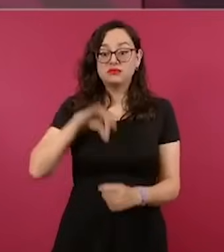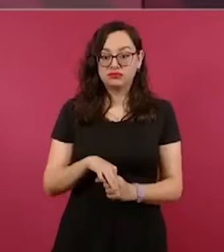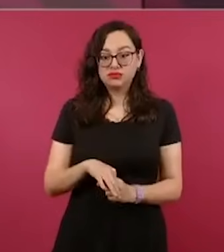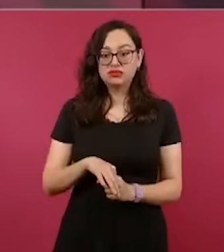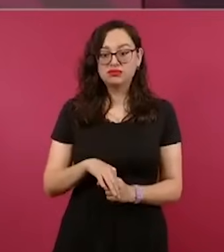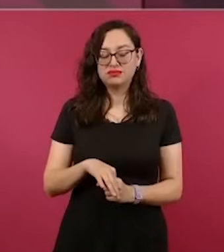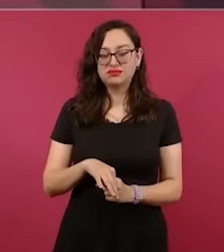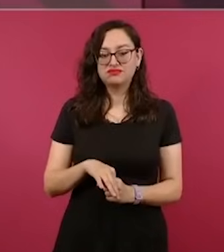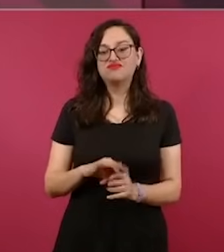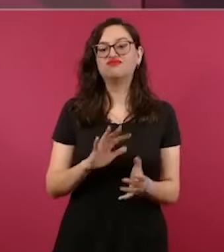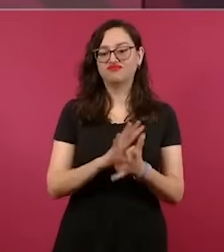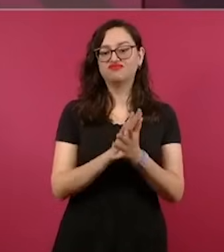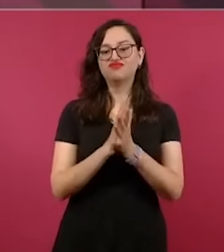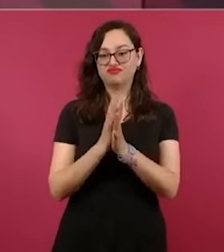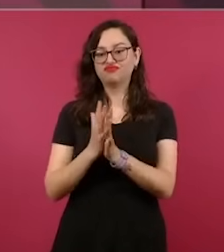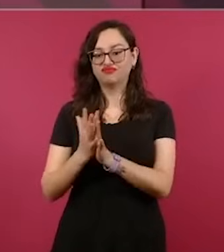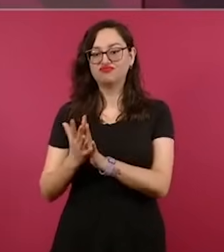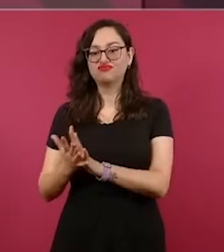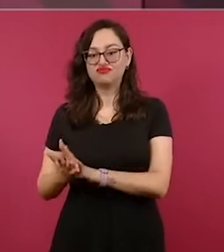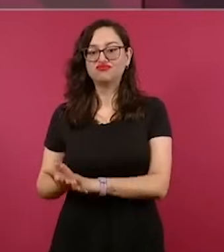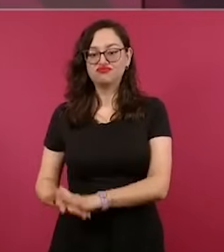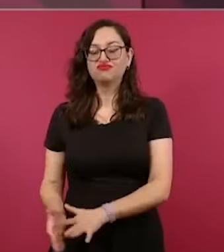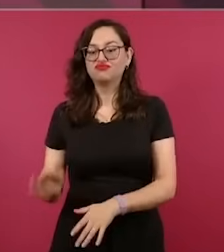iniciar la transformación.